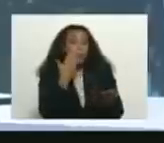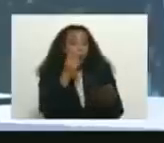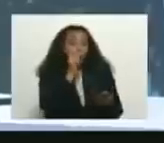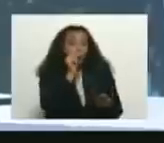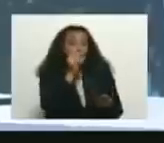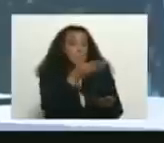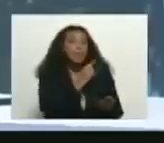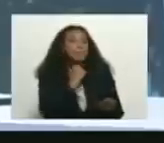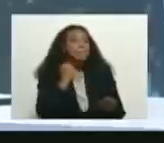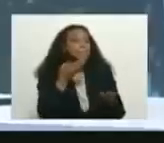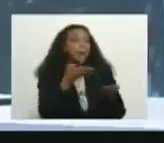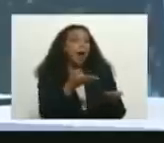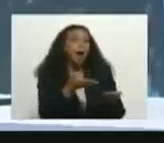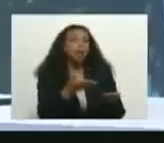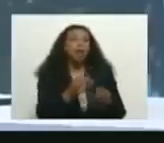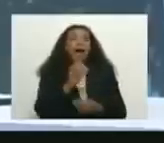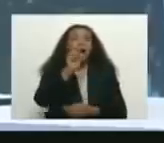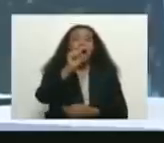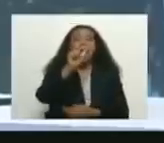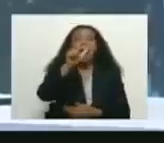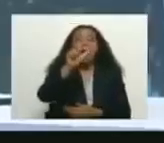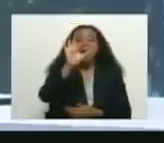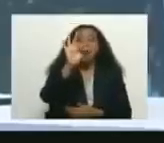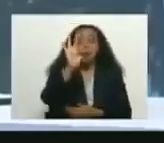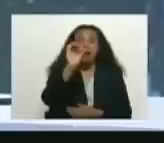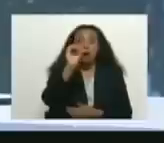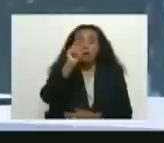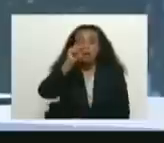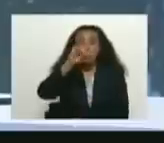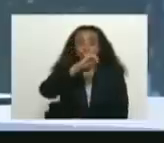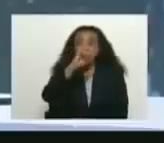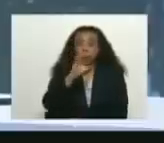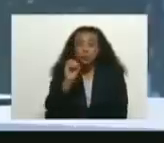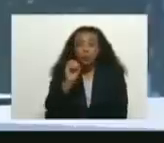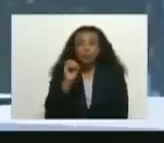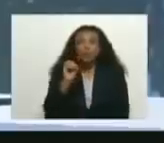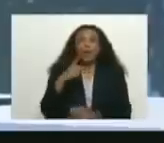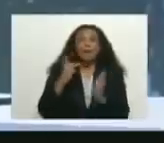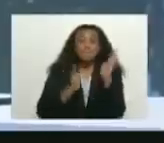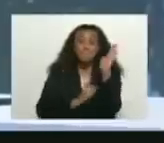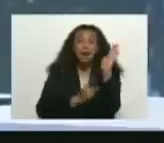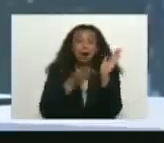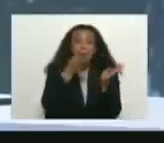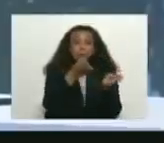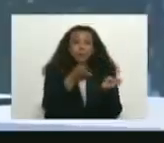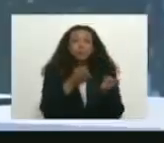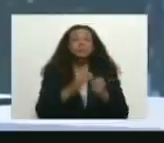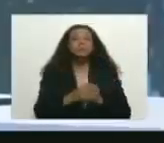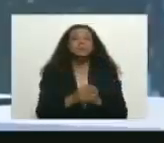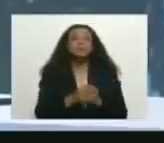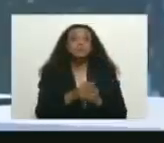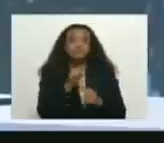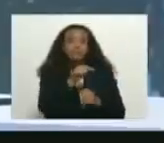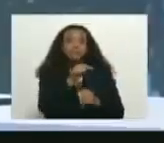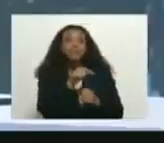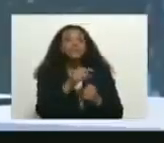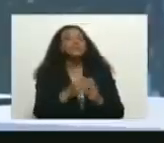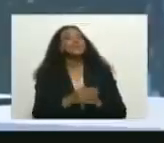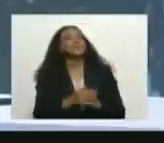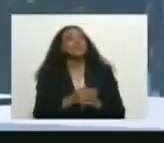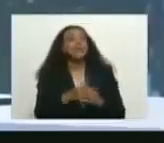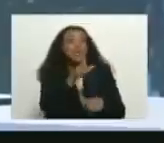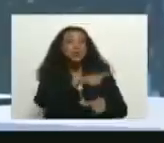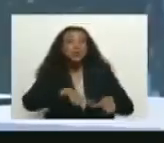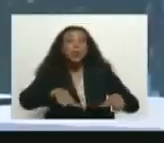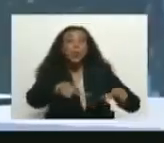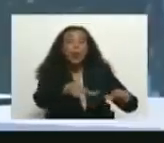Alfonso. Alfonso José Rodríguez Hernández, párroco de la iglesia Santo Cristo de Aranza, del sector